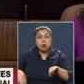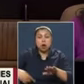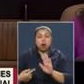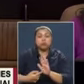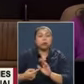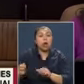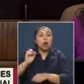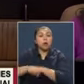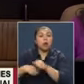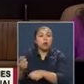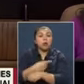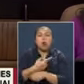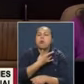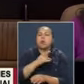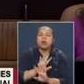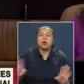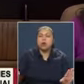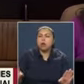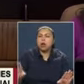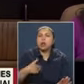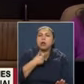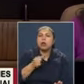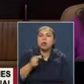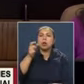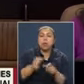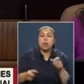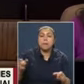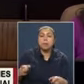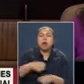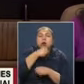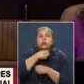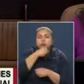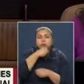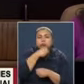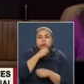nadie dispuesto a que nuestros adultos mayores sigan en las condiciones de miseria que están hoy día.